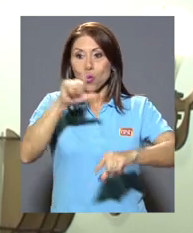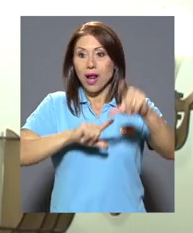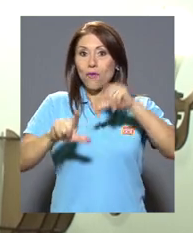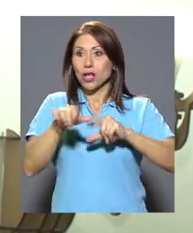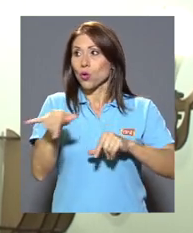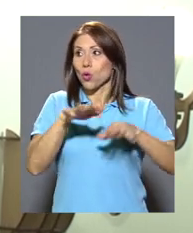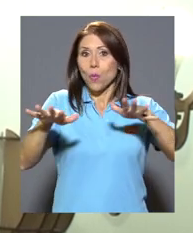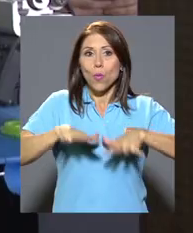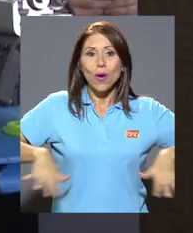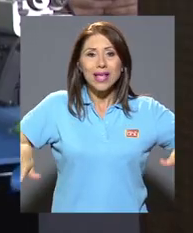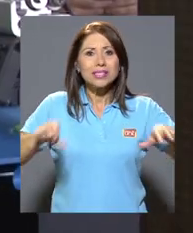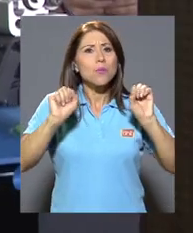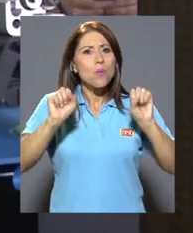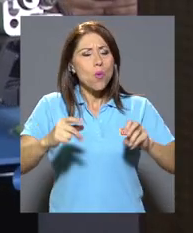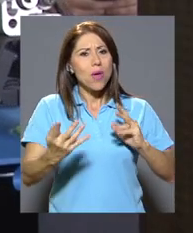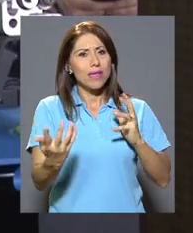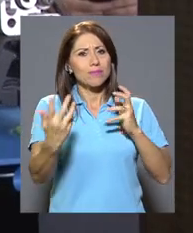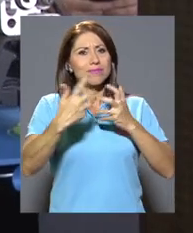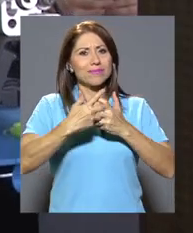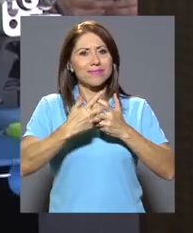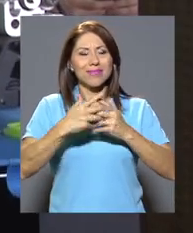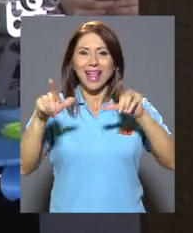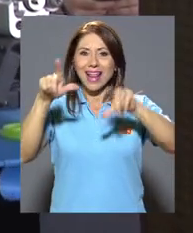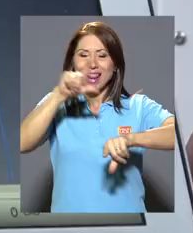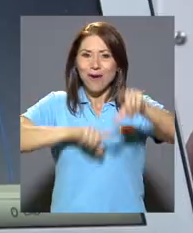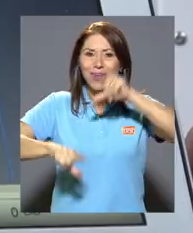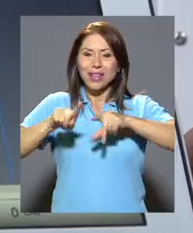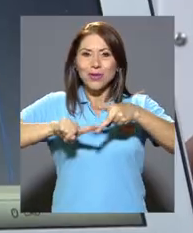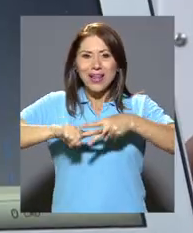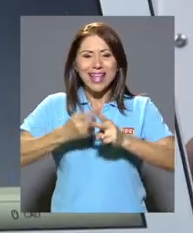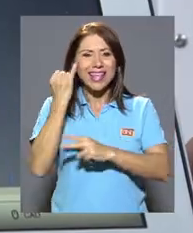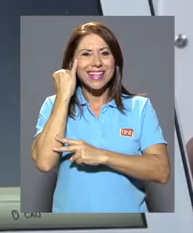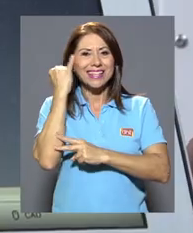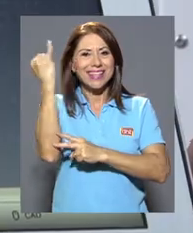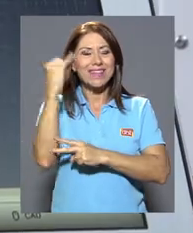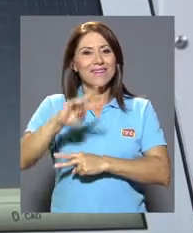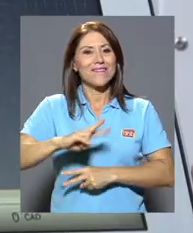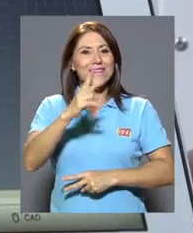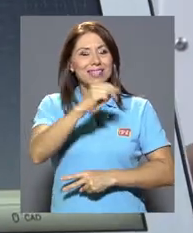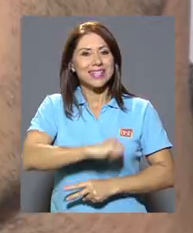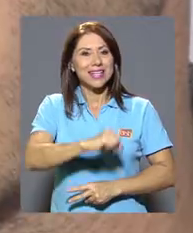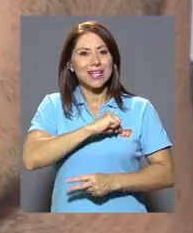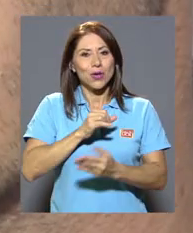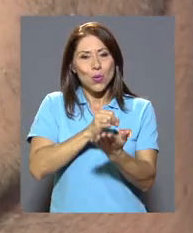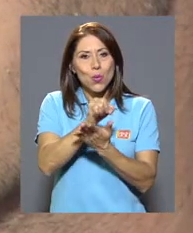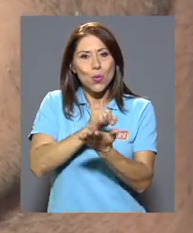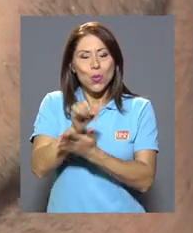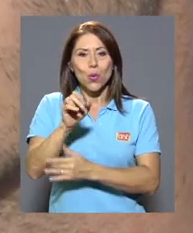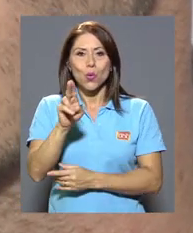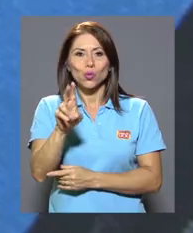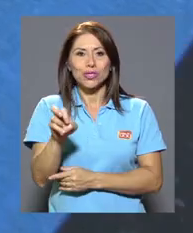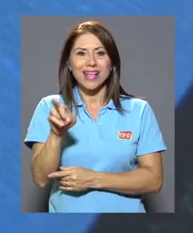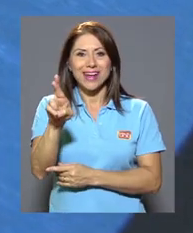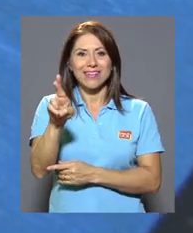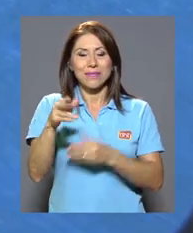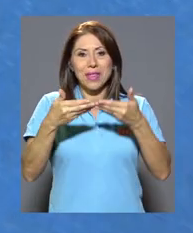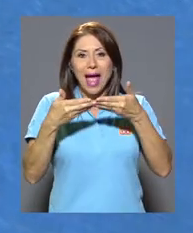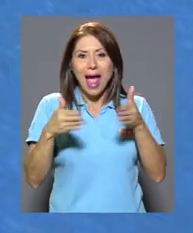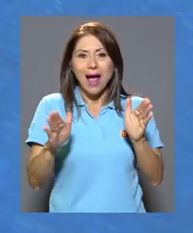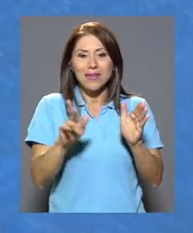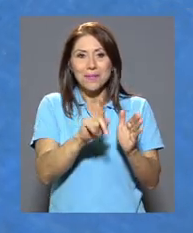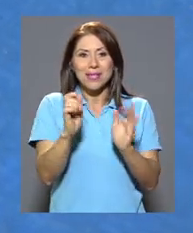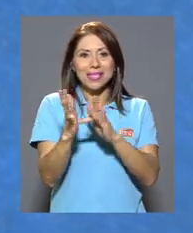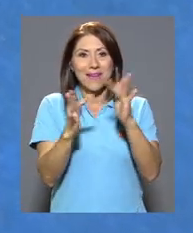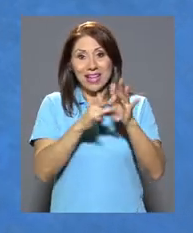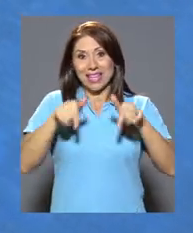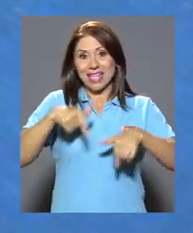nos permite adaptar. El laboratorio nace por iniciativa de la Vicerrectoría de Investigación de la UCR y abre sus puertas en abril de este